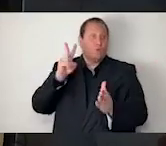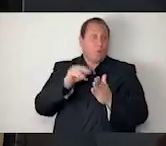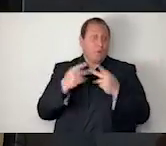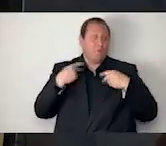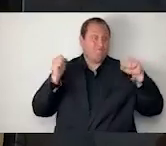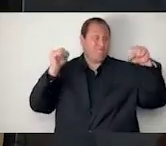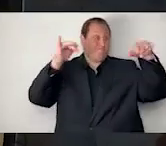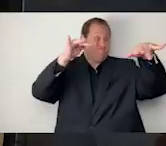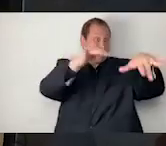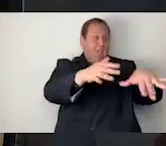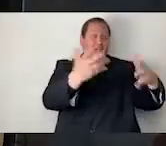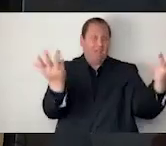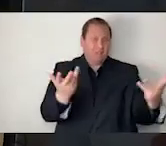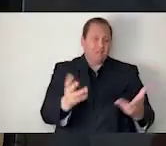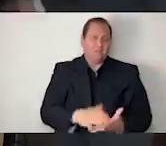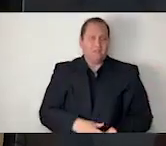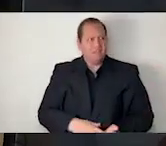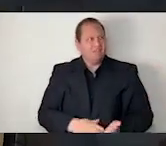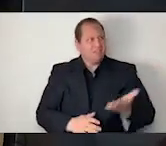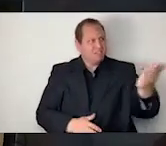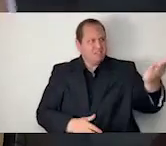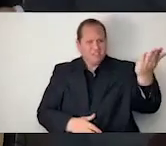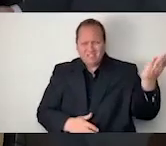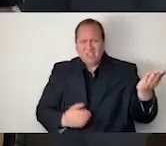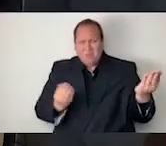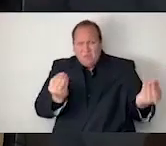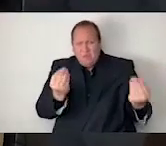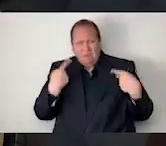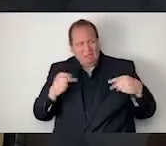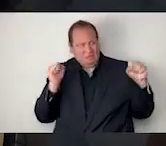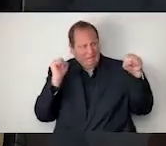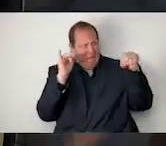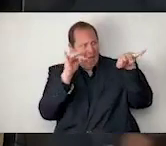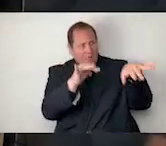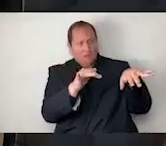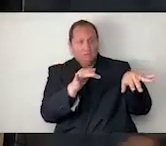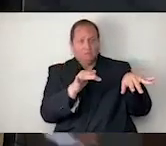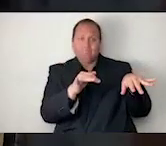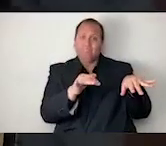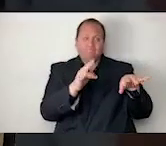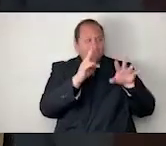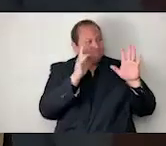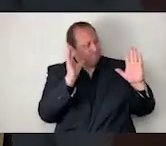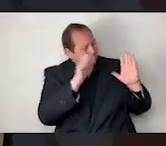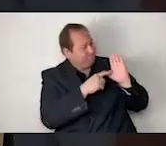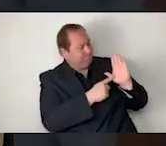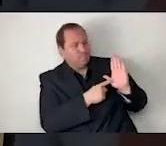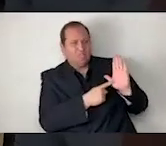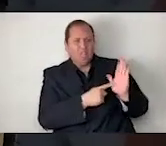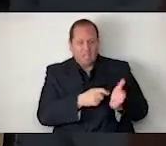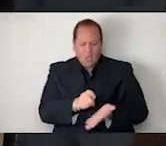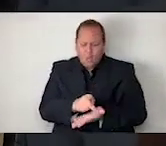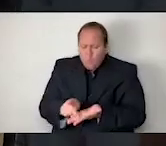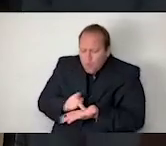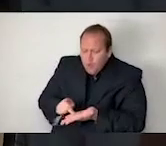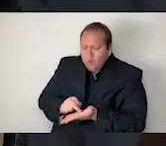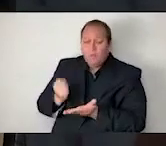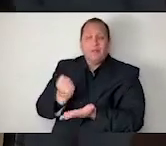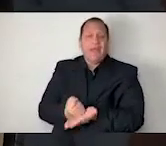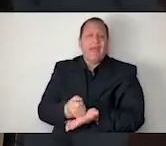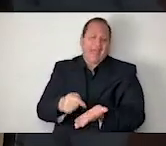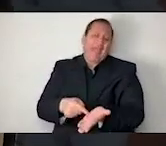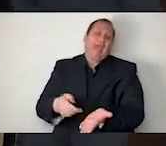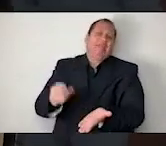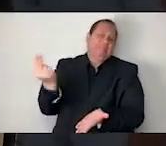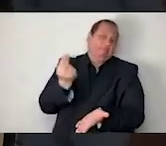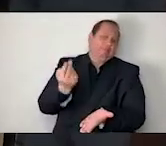plantilla de personal las imágenes allá de las plumas de los marcadores ellos piensan que son esenciales porque si no cómo vamos a escribir